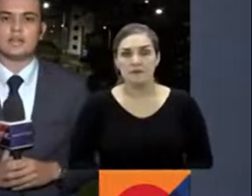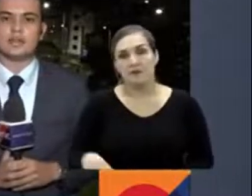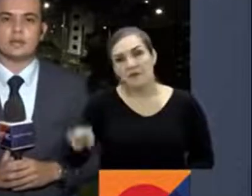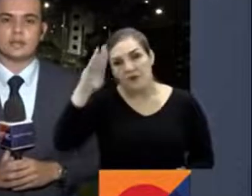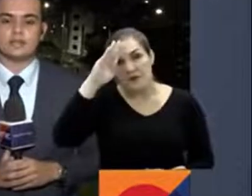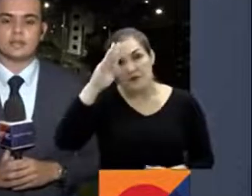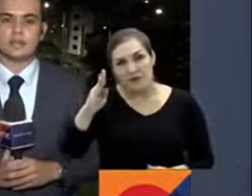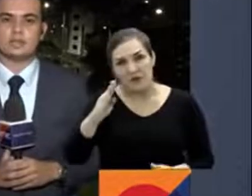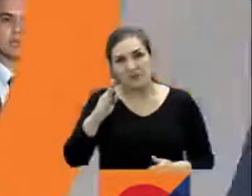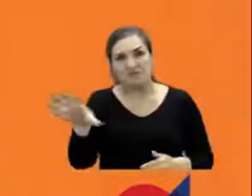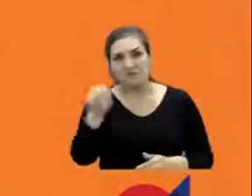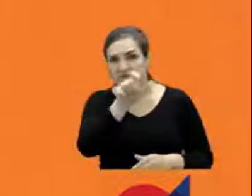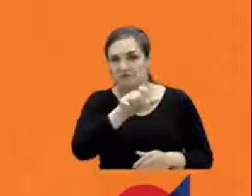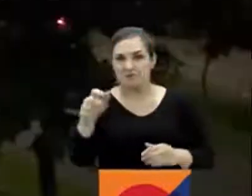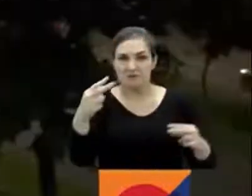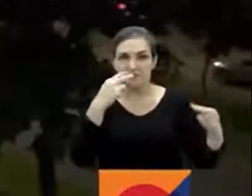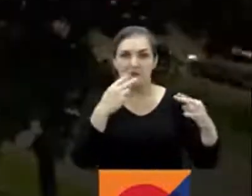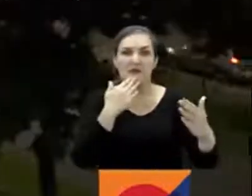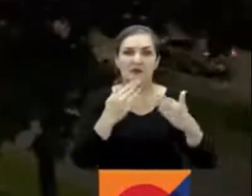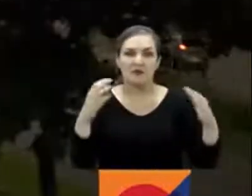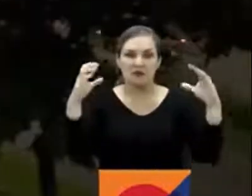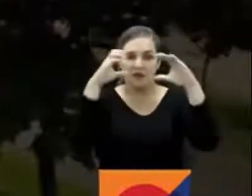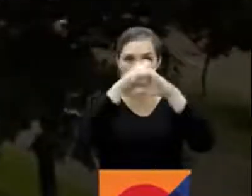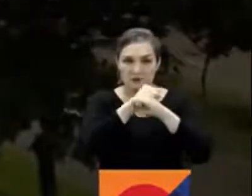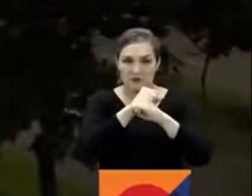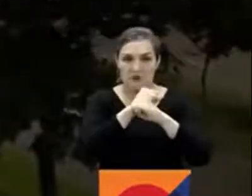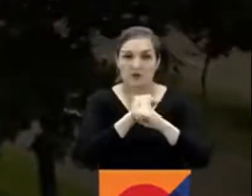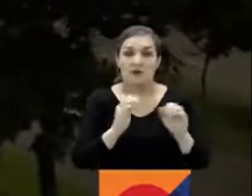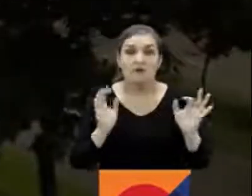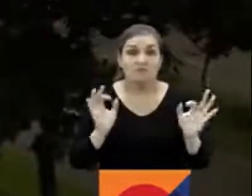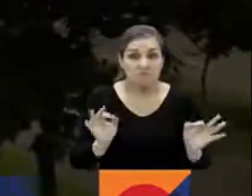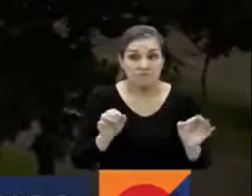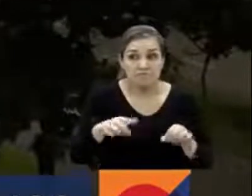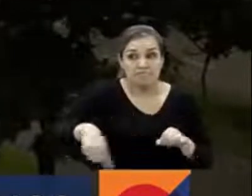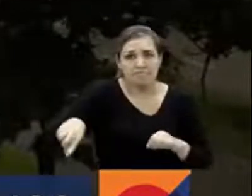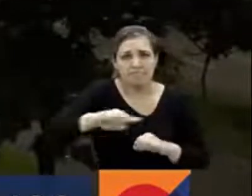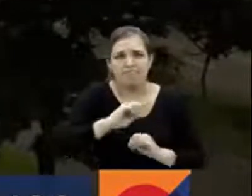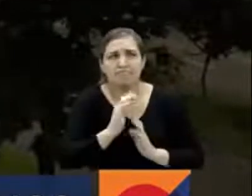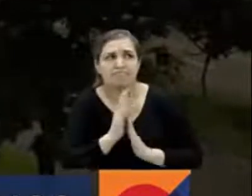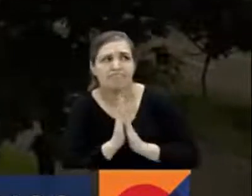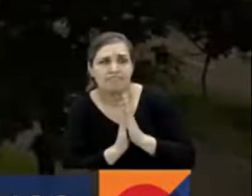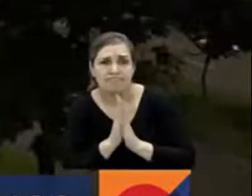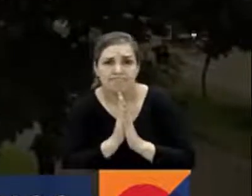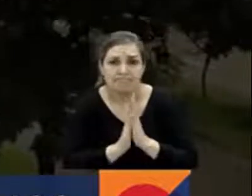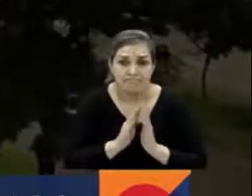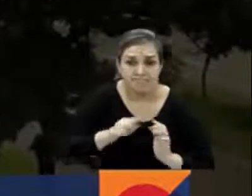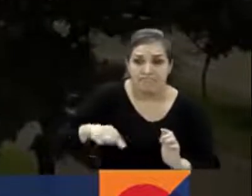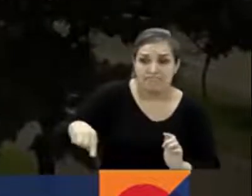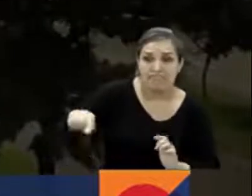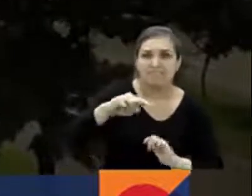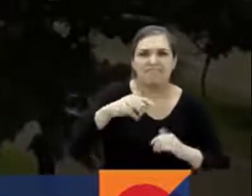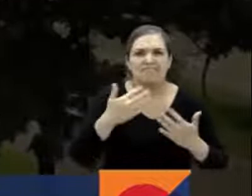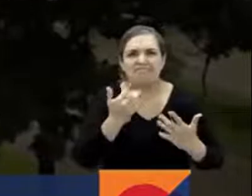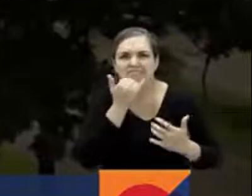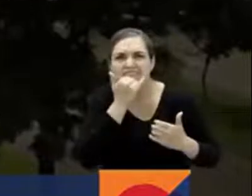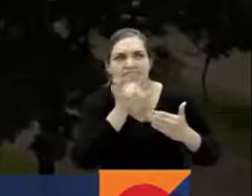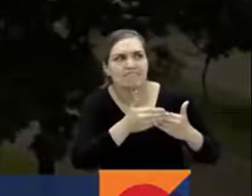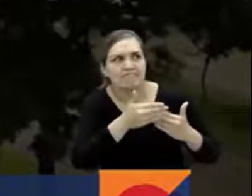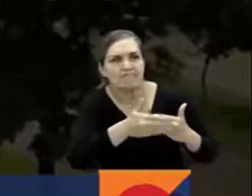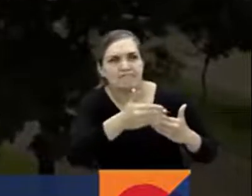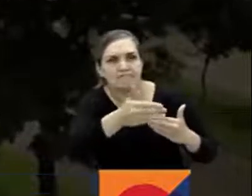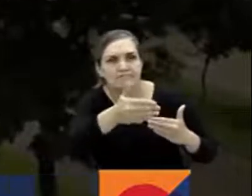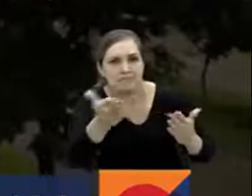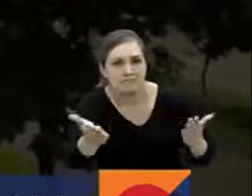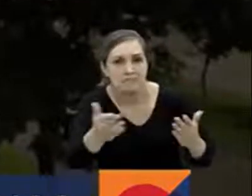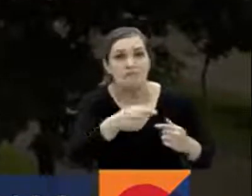Hola Damaris, televidentes, muy buenas noches. Pues hay mucha expectativa realmente por la gran posibilidad, o más bien por